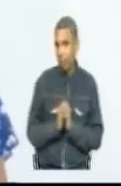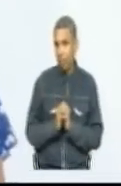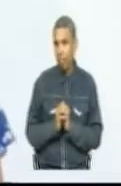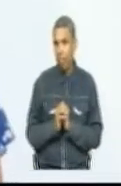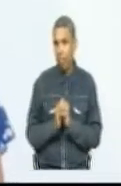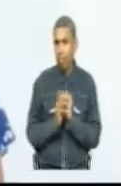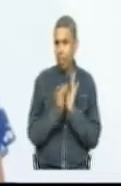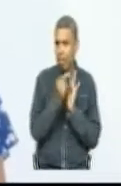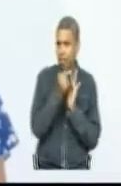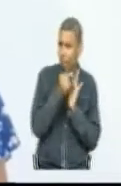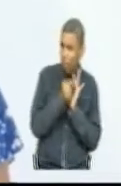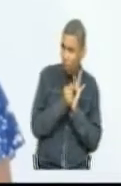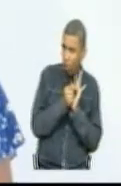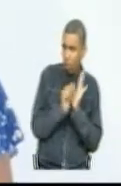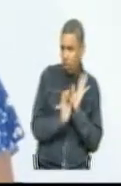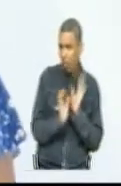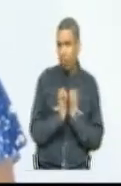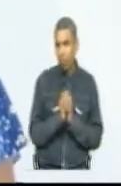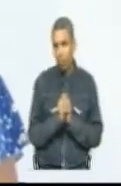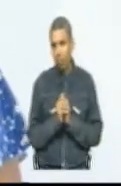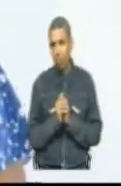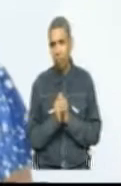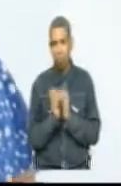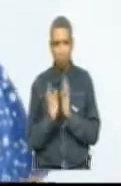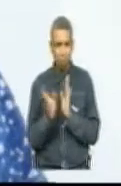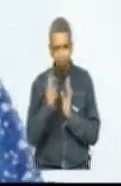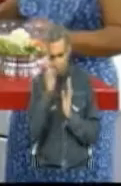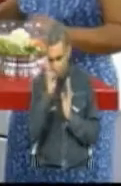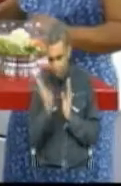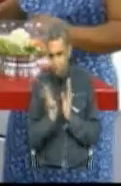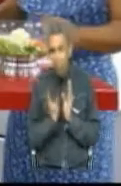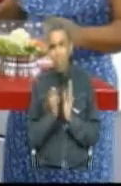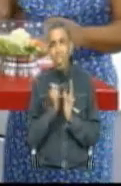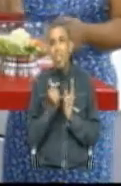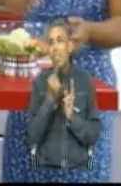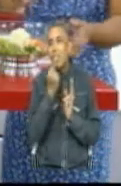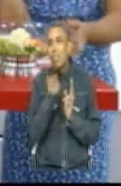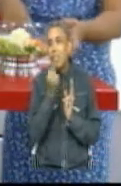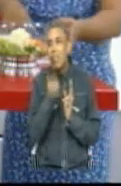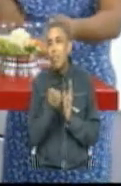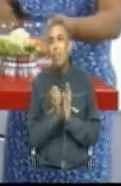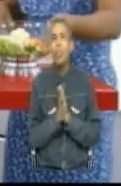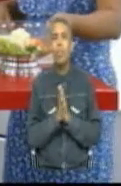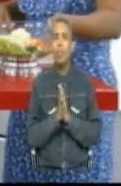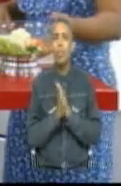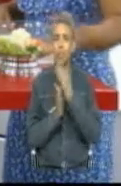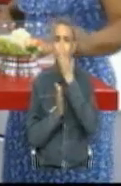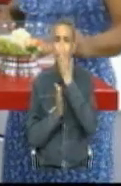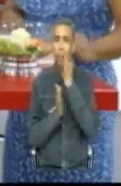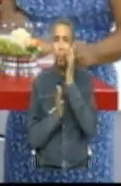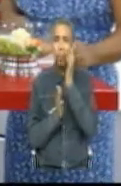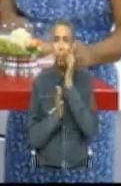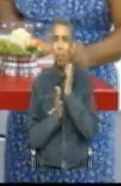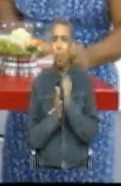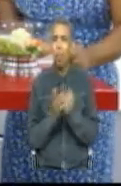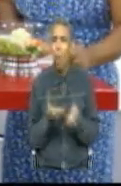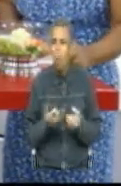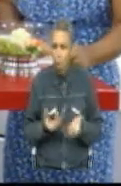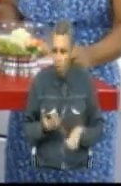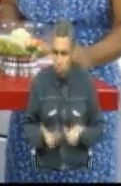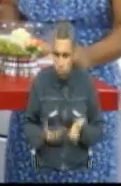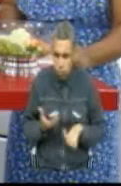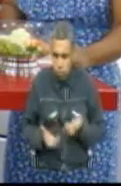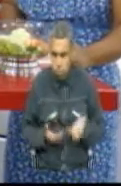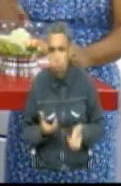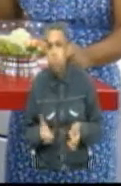embargo hay un presidente bueno pero espero que te dicen desde el punto de vista de sus manjares y esas lecturas que tú acostumbras haciendo tu cocina